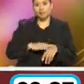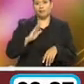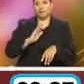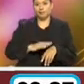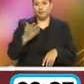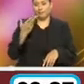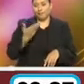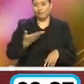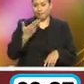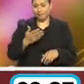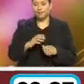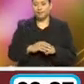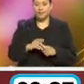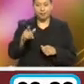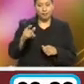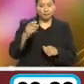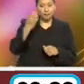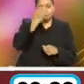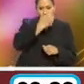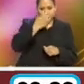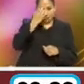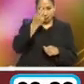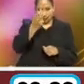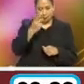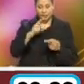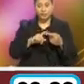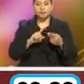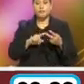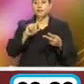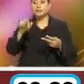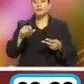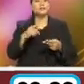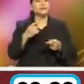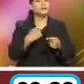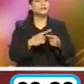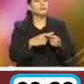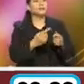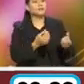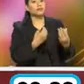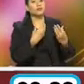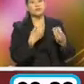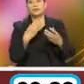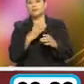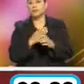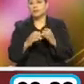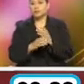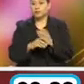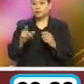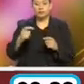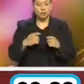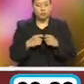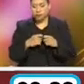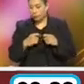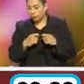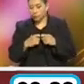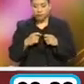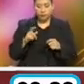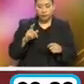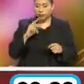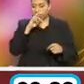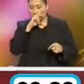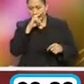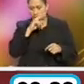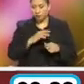ellos, ¿no? Después está el que buscan a los que los proveen de estas cosas. Los ves más nerviosos a los